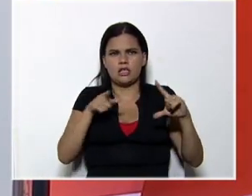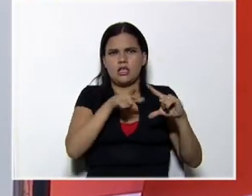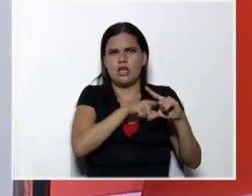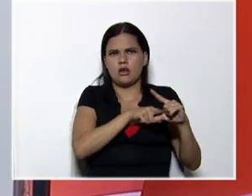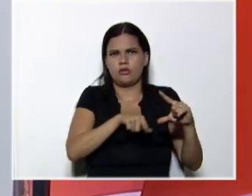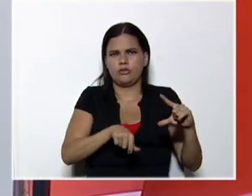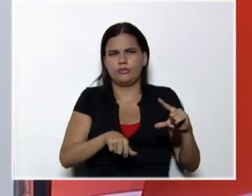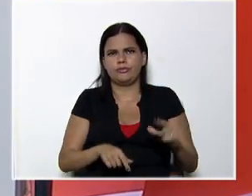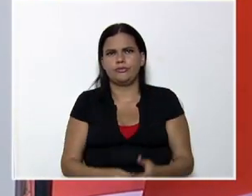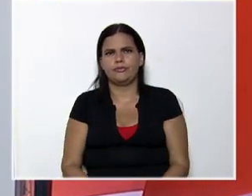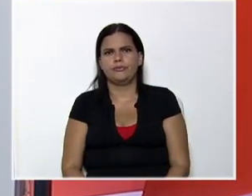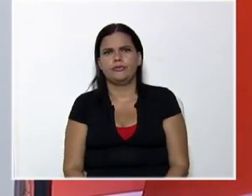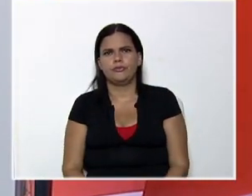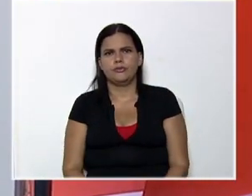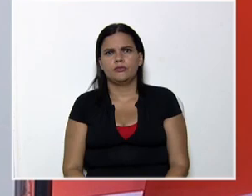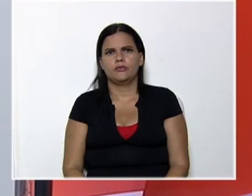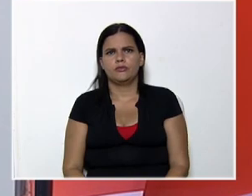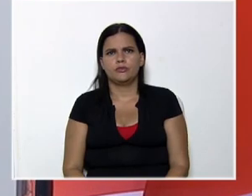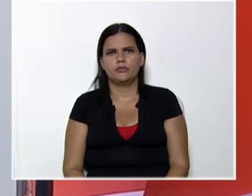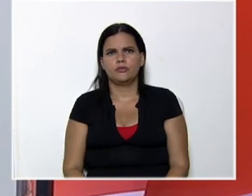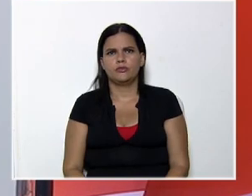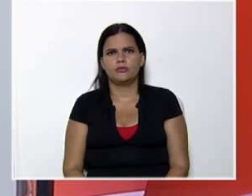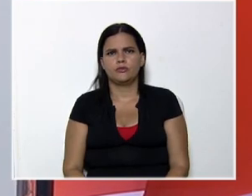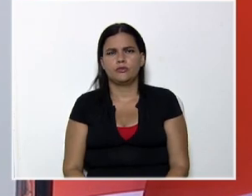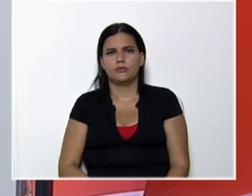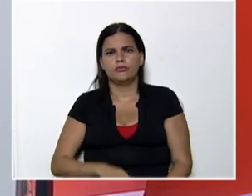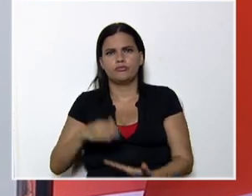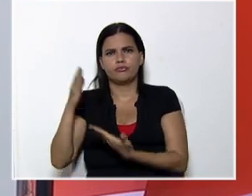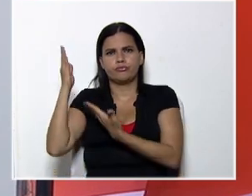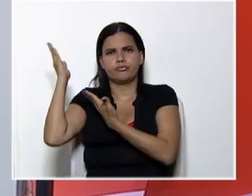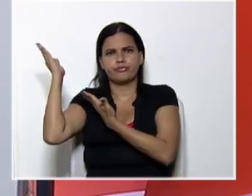Tenemos un triángulo rectángulo